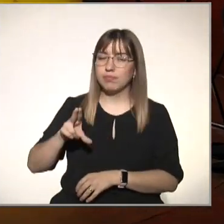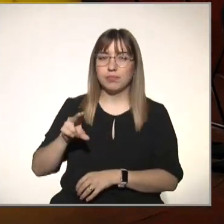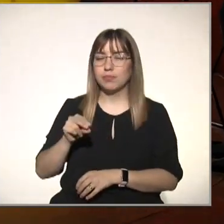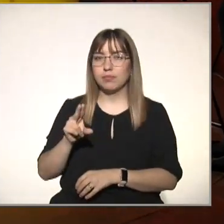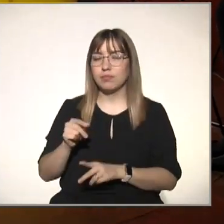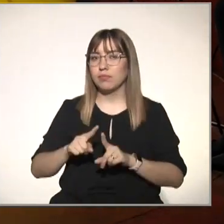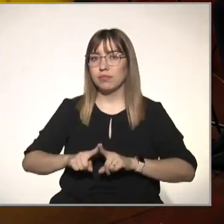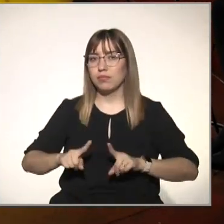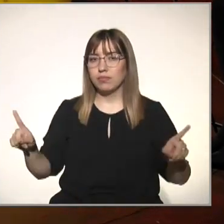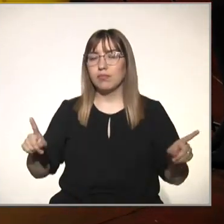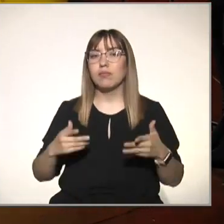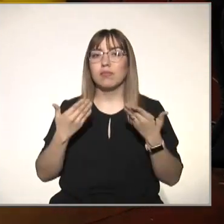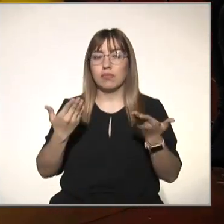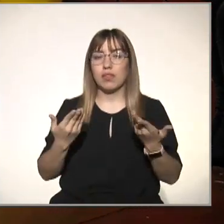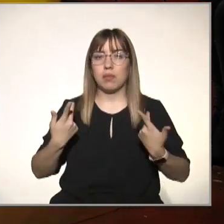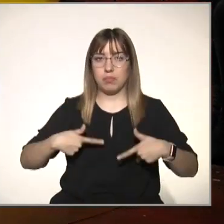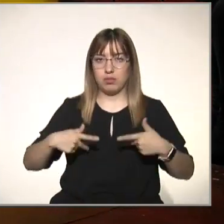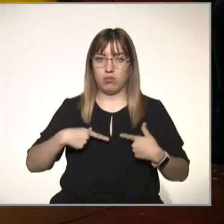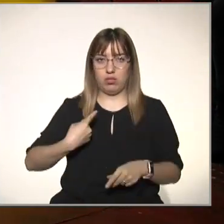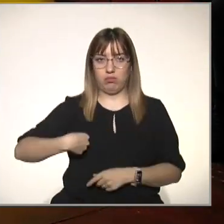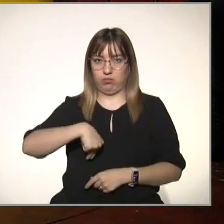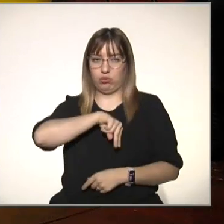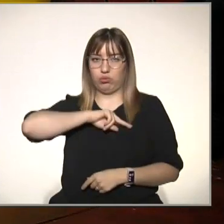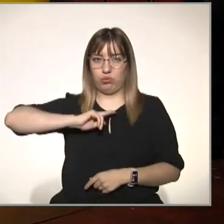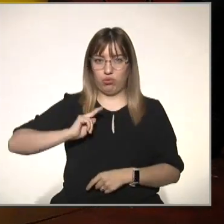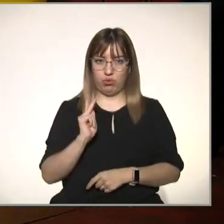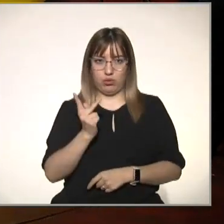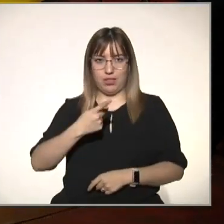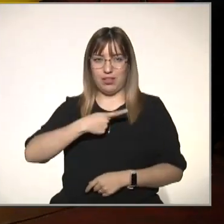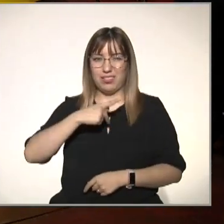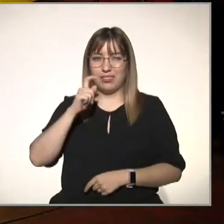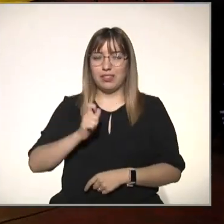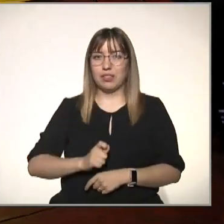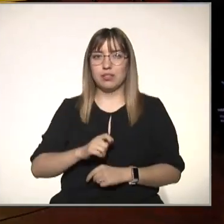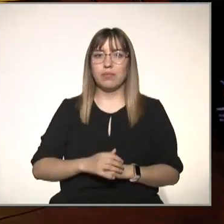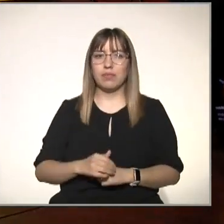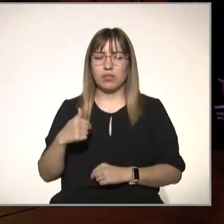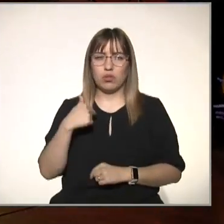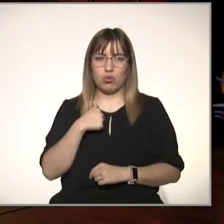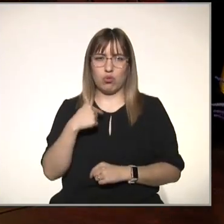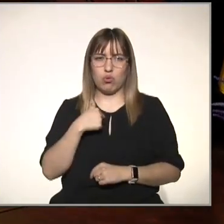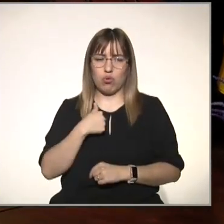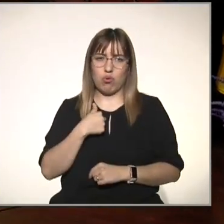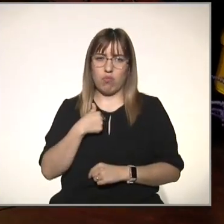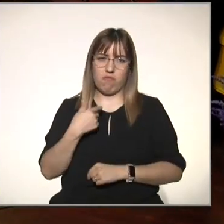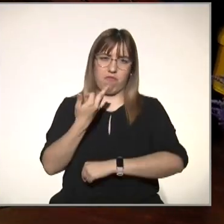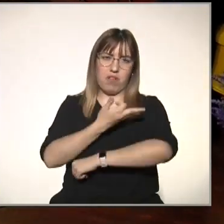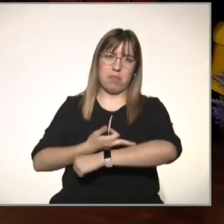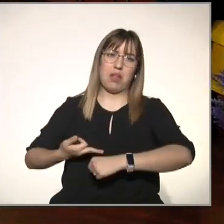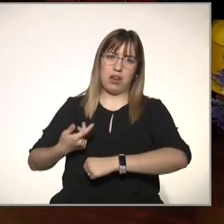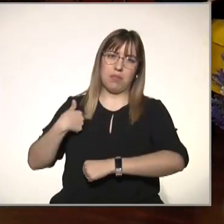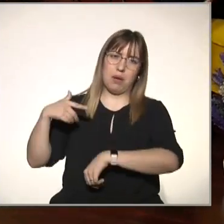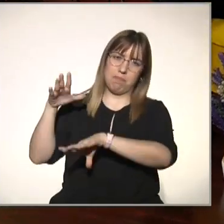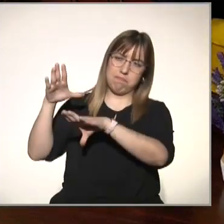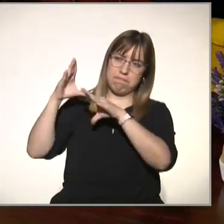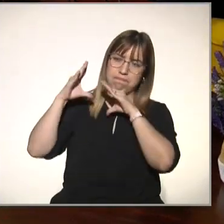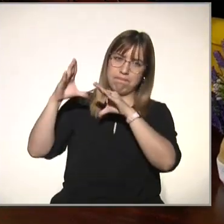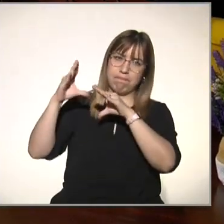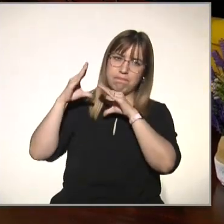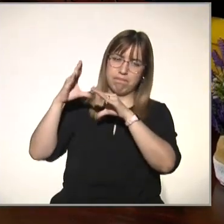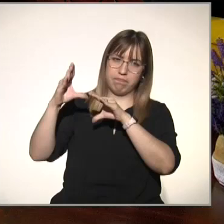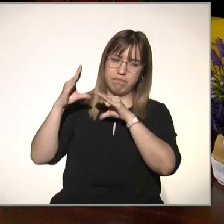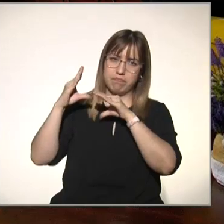pues precisamente las personas trans somos como el ejemplo de esto. No porque se haya criado de cierta forma,